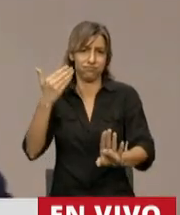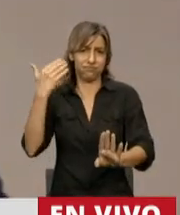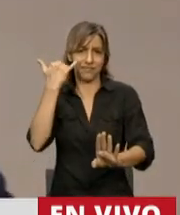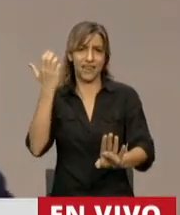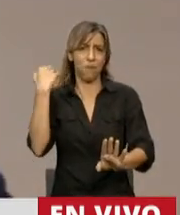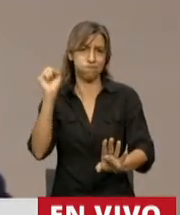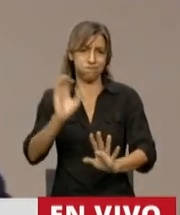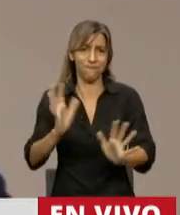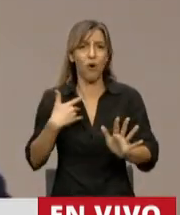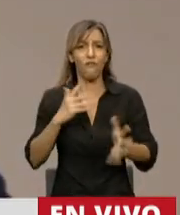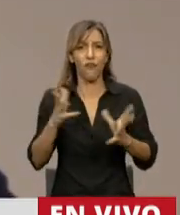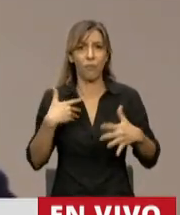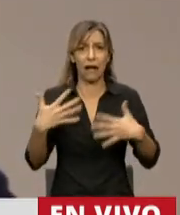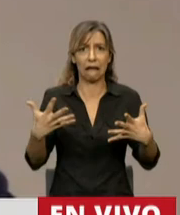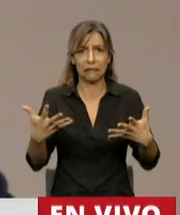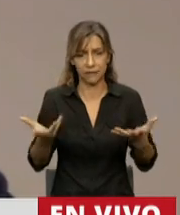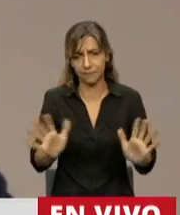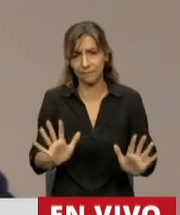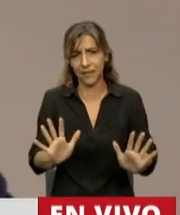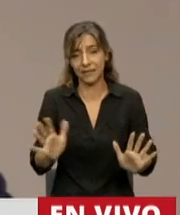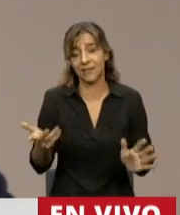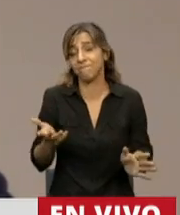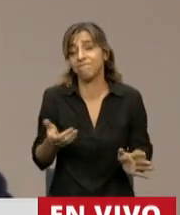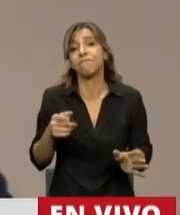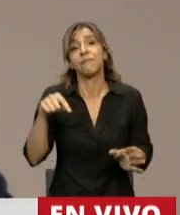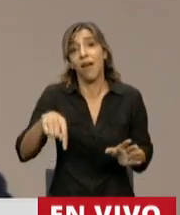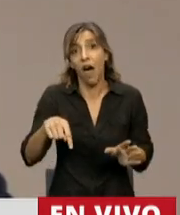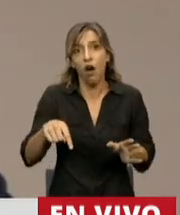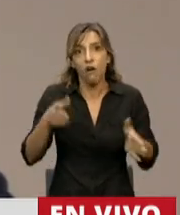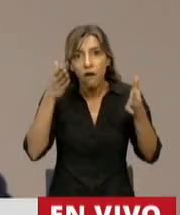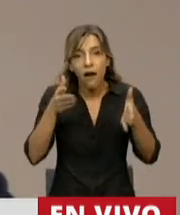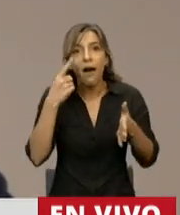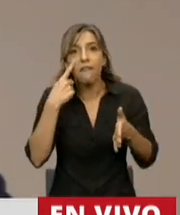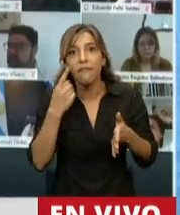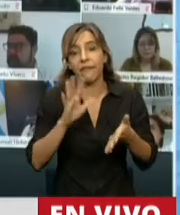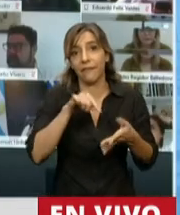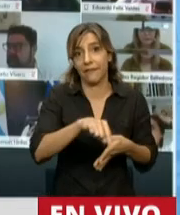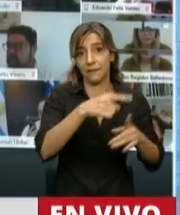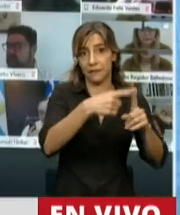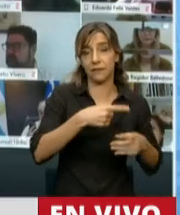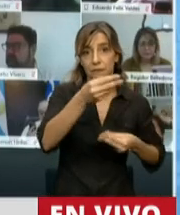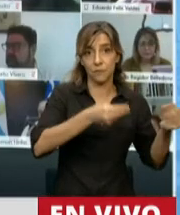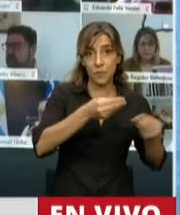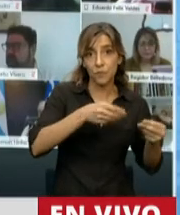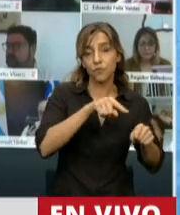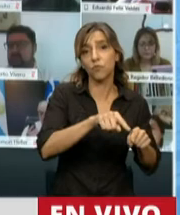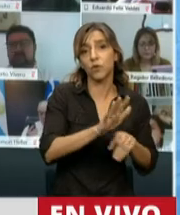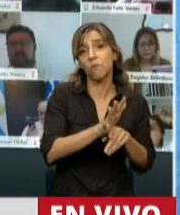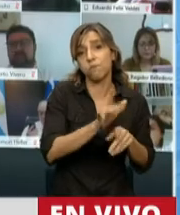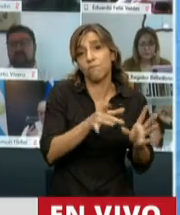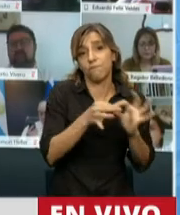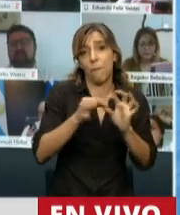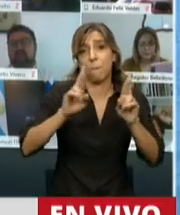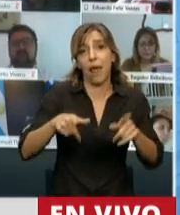Y ese rumbo es un plan de gobierno. El presupuesto, la definición de presupuesto es un plan de gobierno.